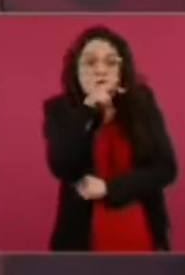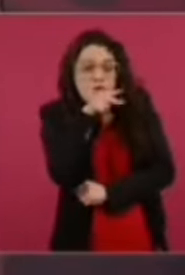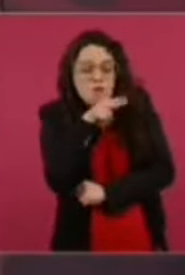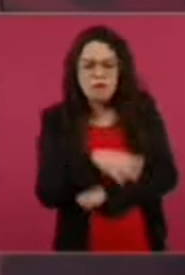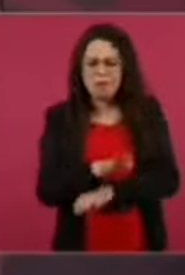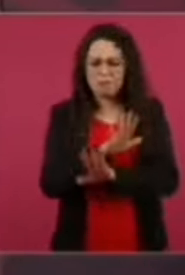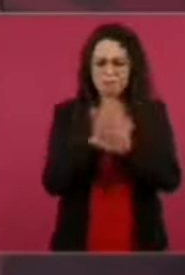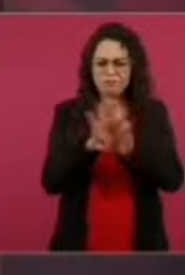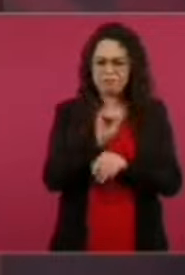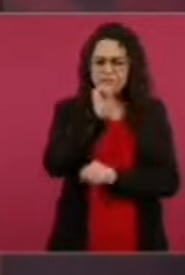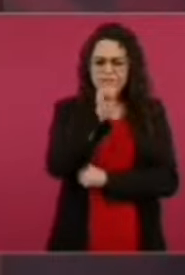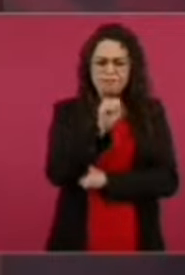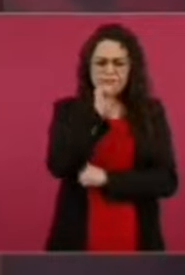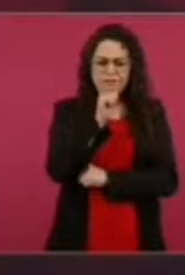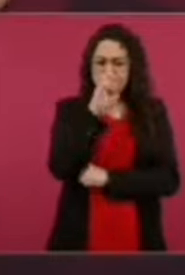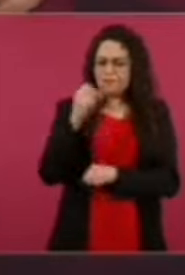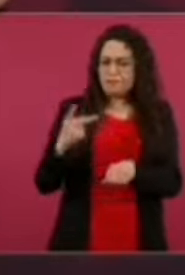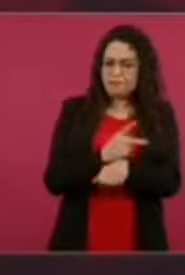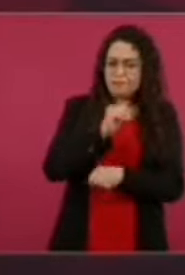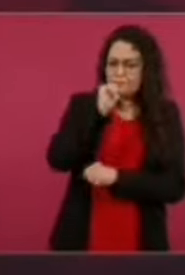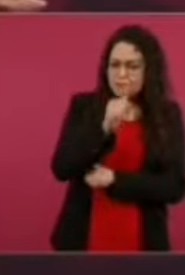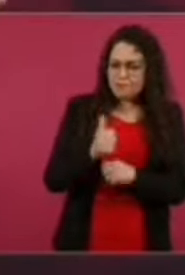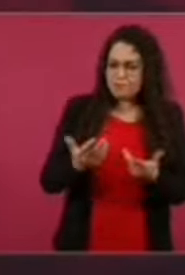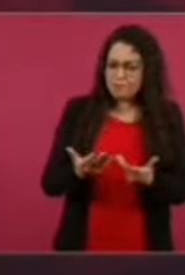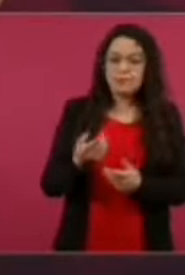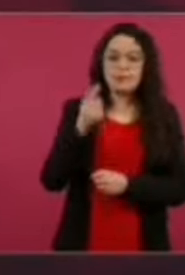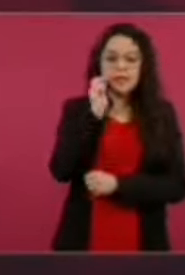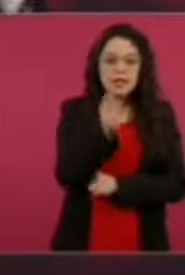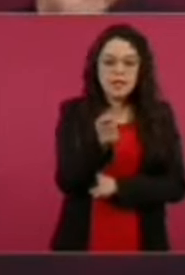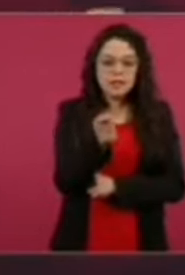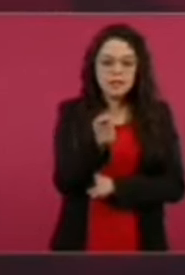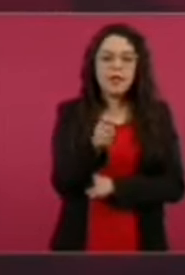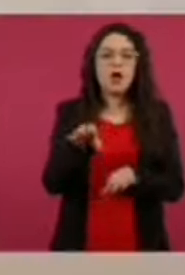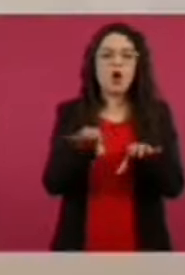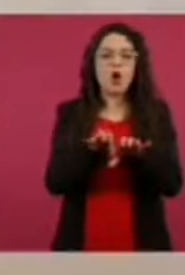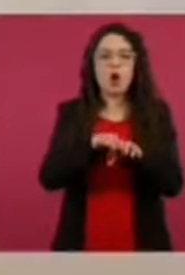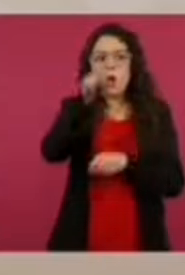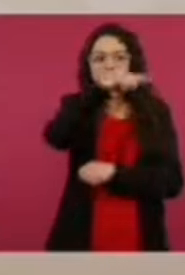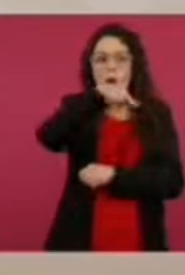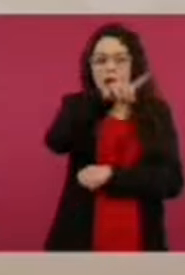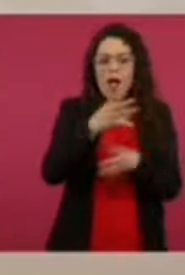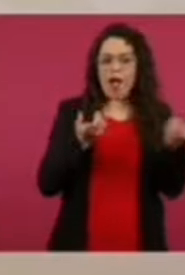No hay nada que temer. Es parte del tejemaneje